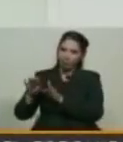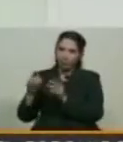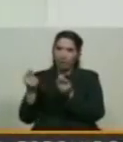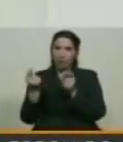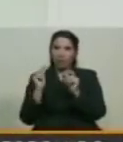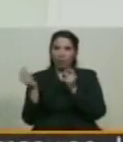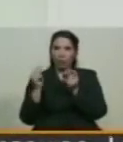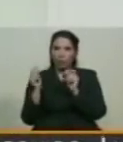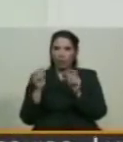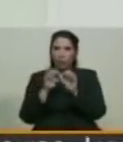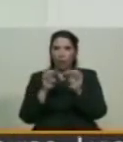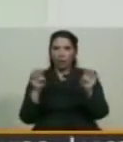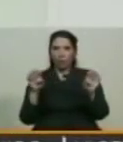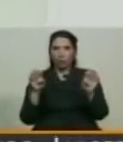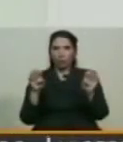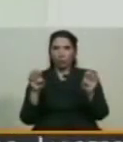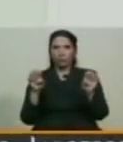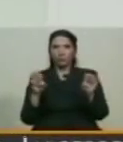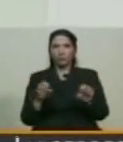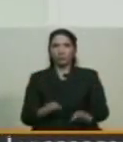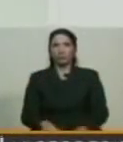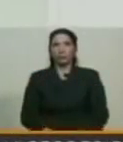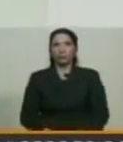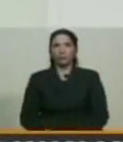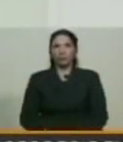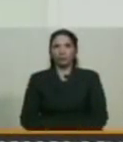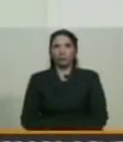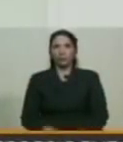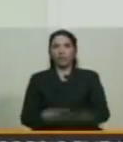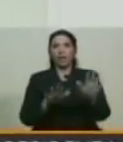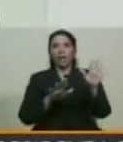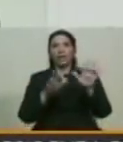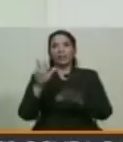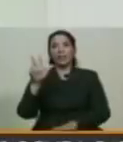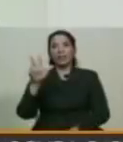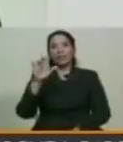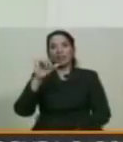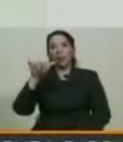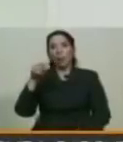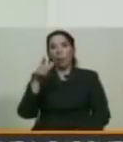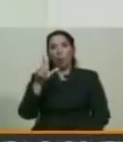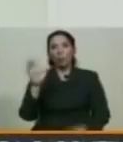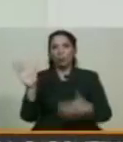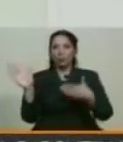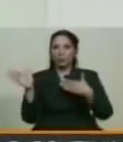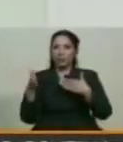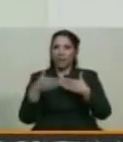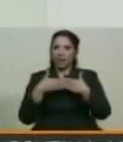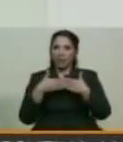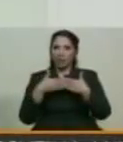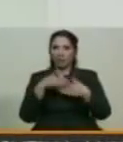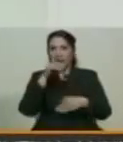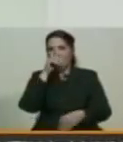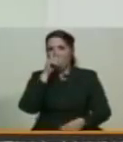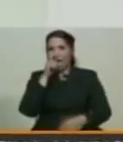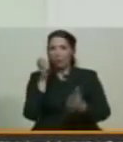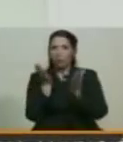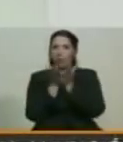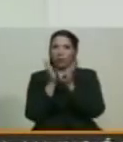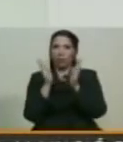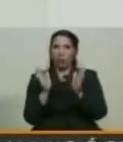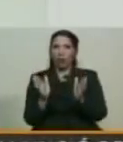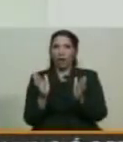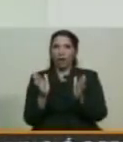viernes 13 de julio cierra ya el año escolar. Hemos visto una